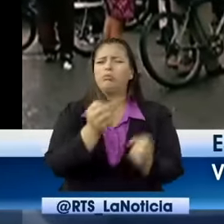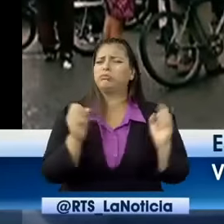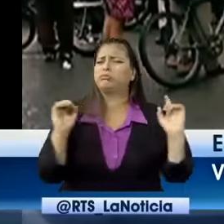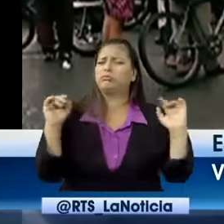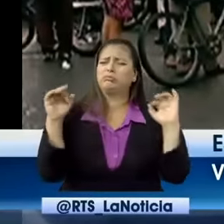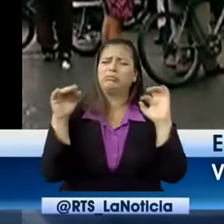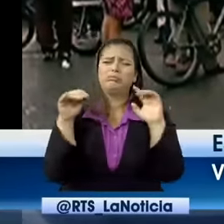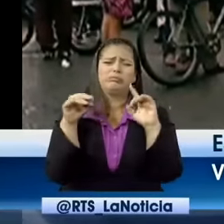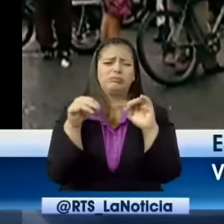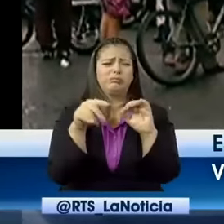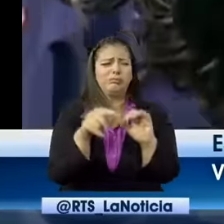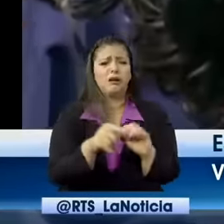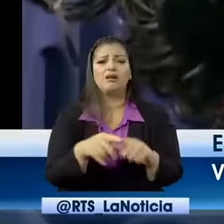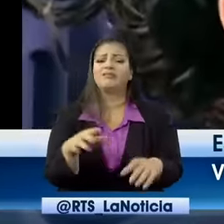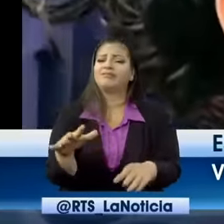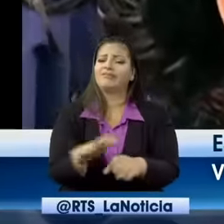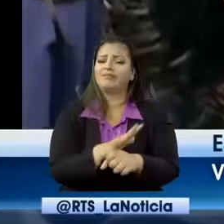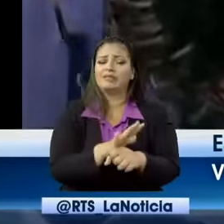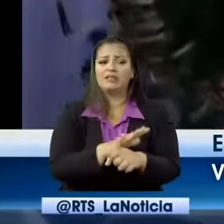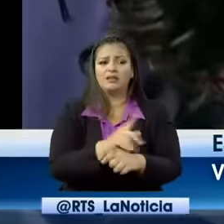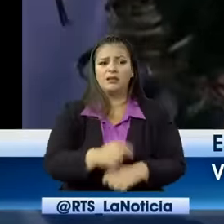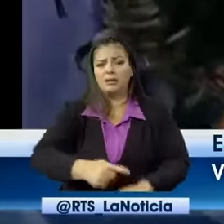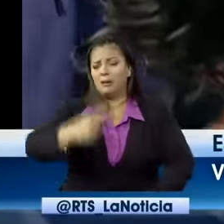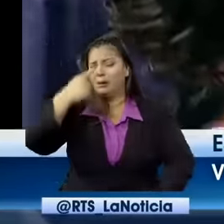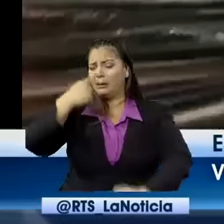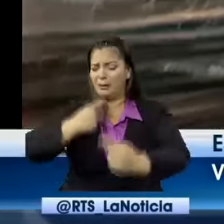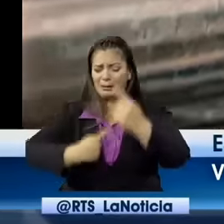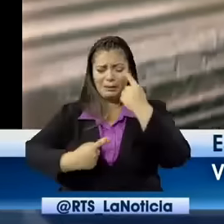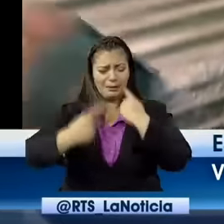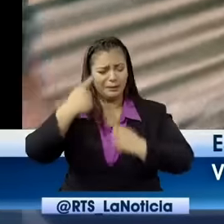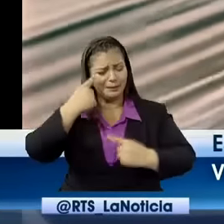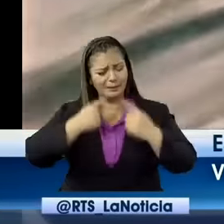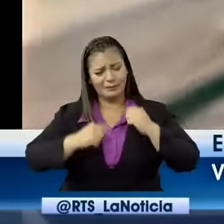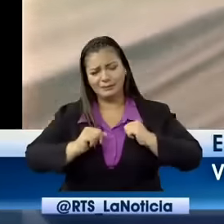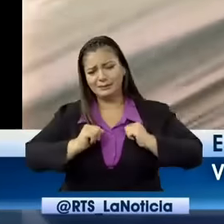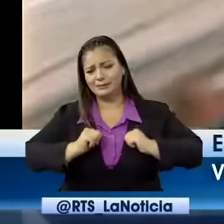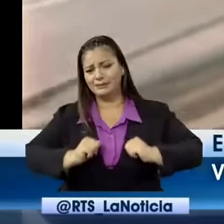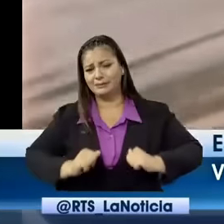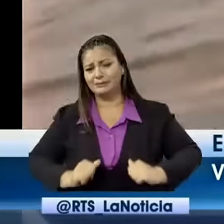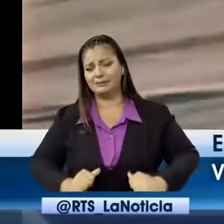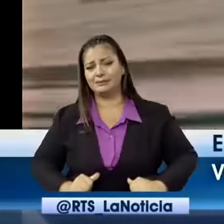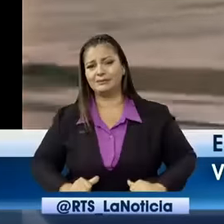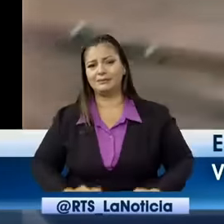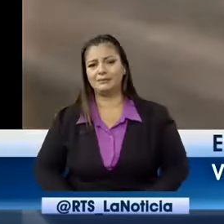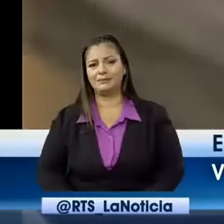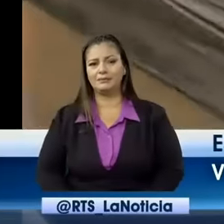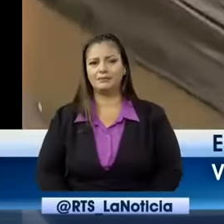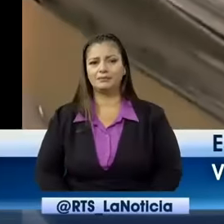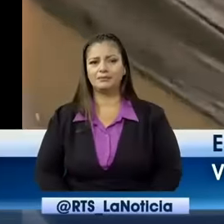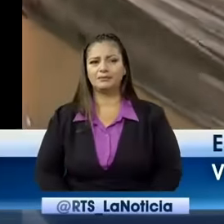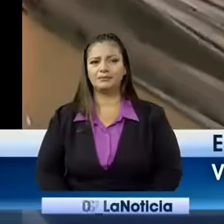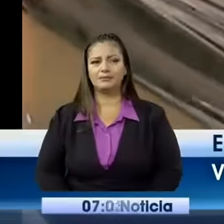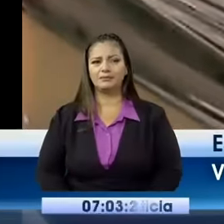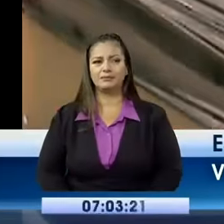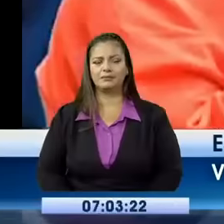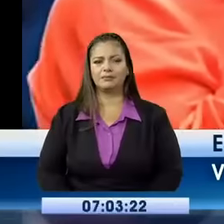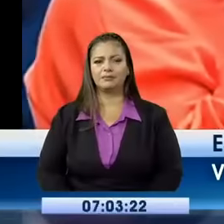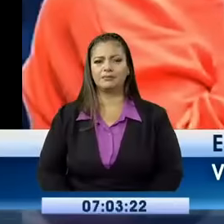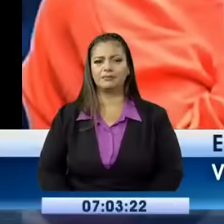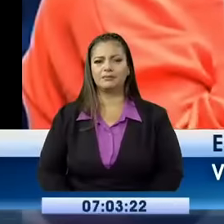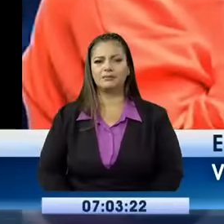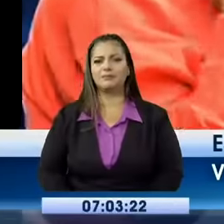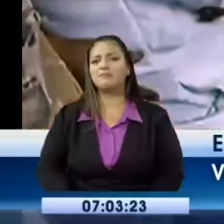y las lágrimas de decenas de personas que no se hicieron esperar ante la noticia que les cambió para siempre la vida aquí la